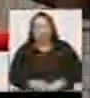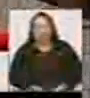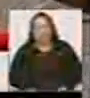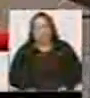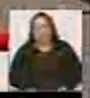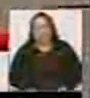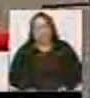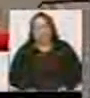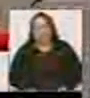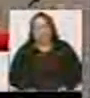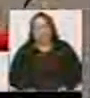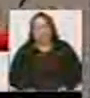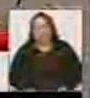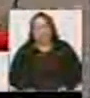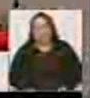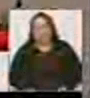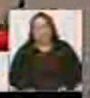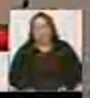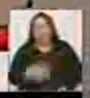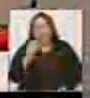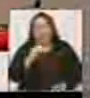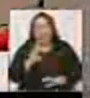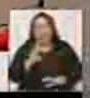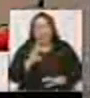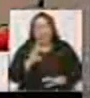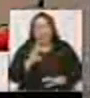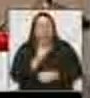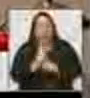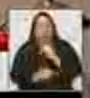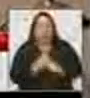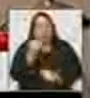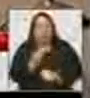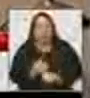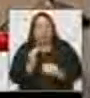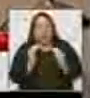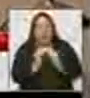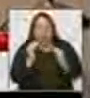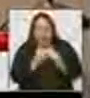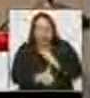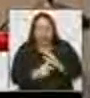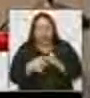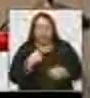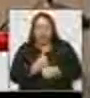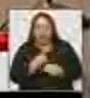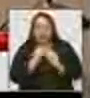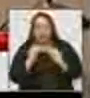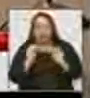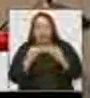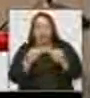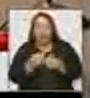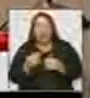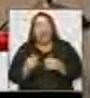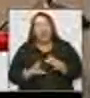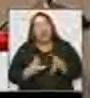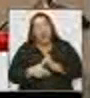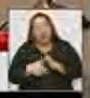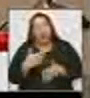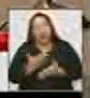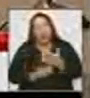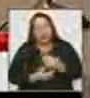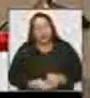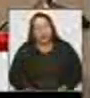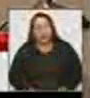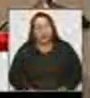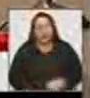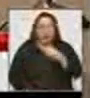O sea, la idea es que estés desempleado un año, verdaderamente estás en tu casa, no tienes con qué mantener a tu familia y tienes tu plata